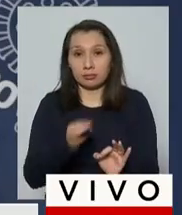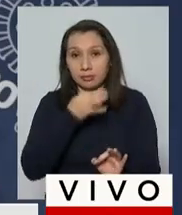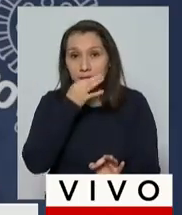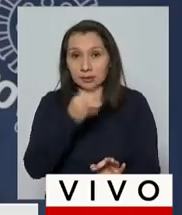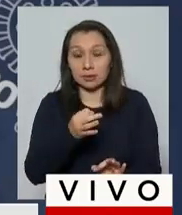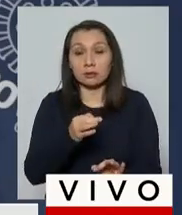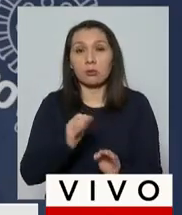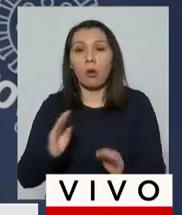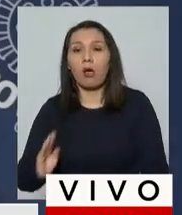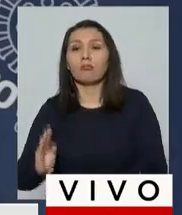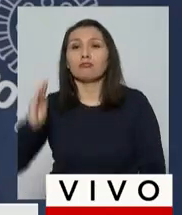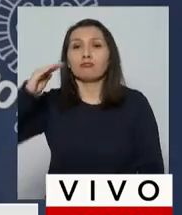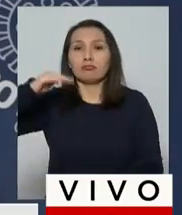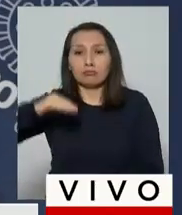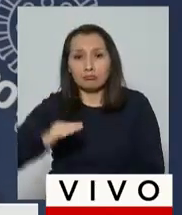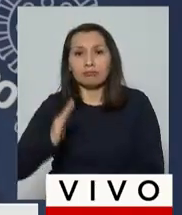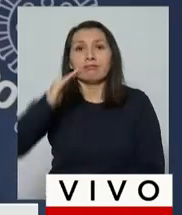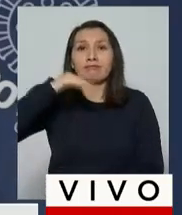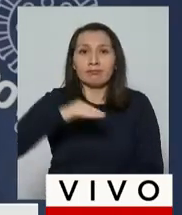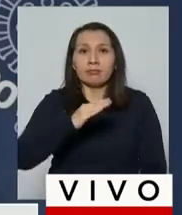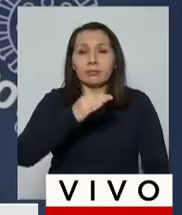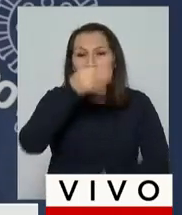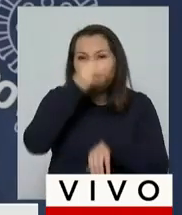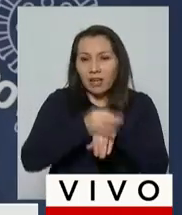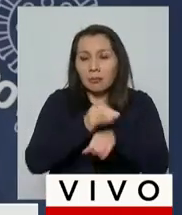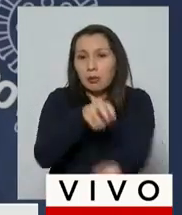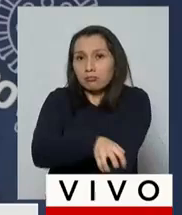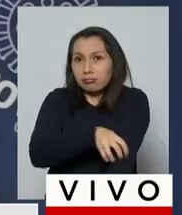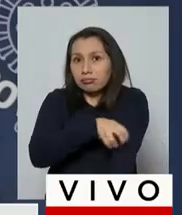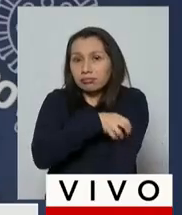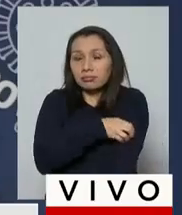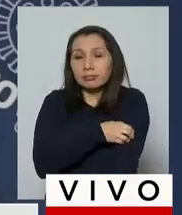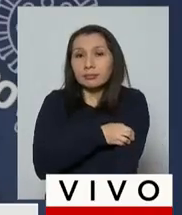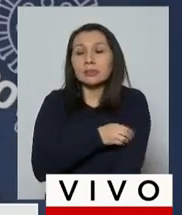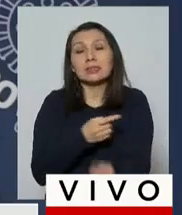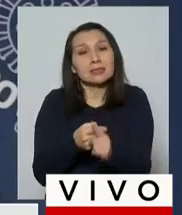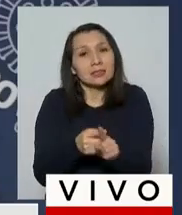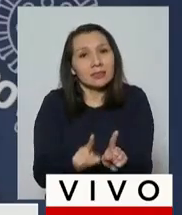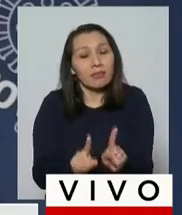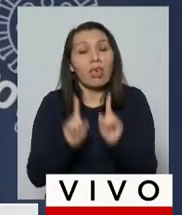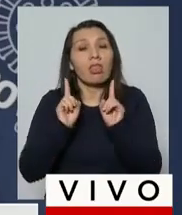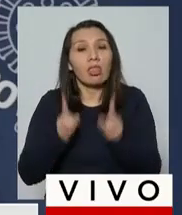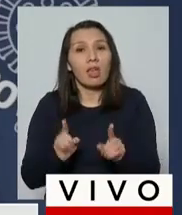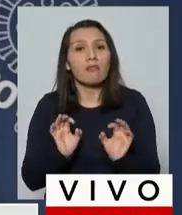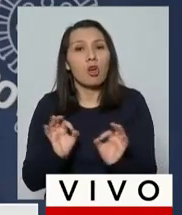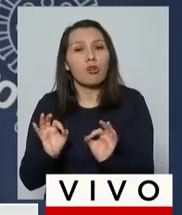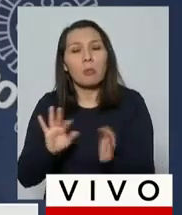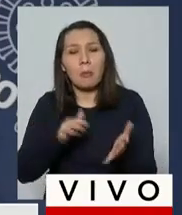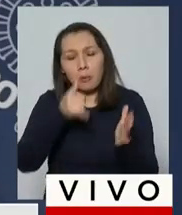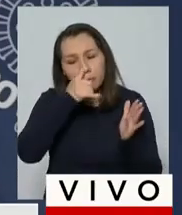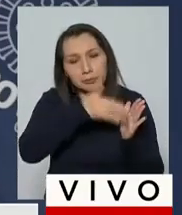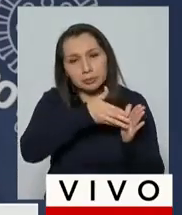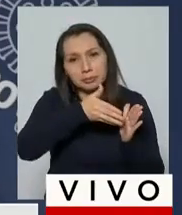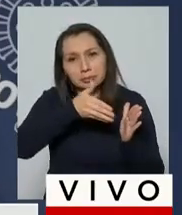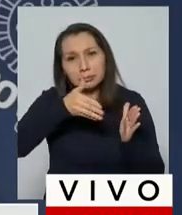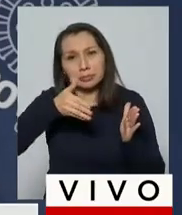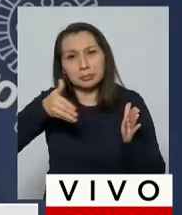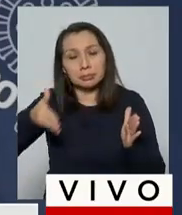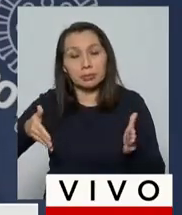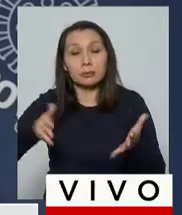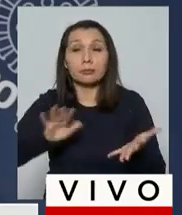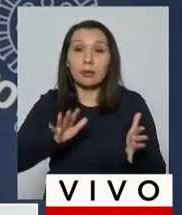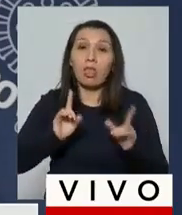efectivamente estas curvas de subida y bajada regionales normalmente deberían durar y debería, por lo